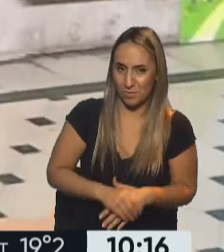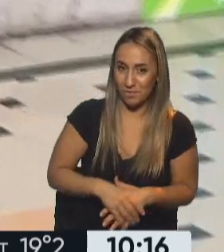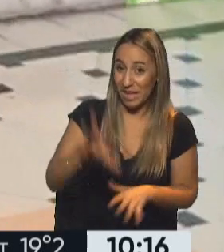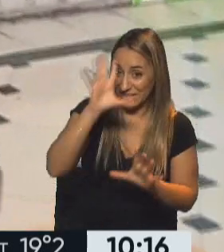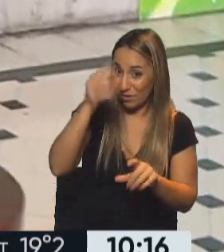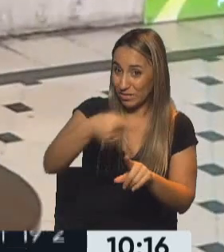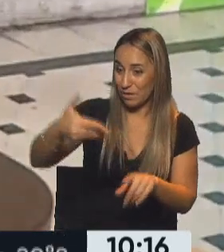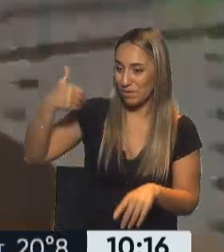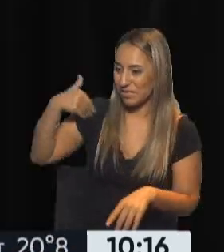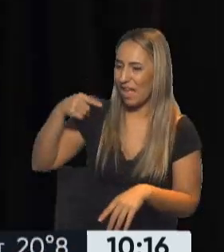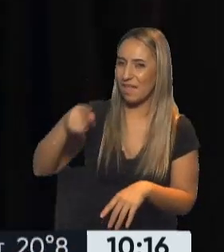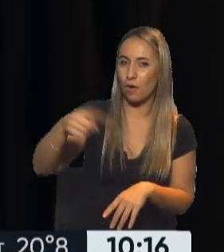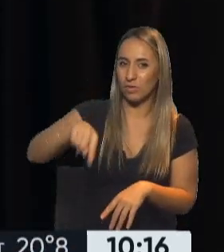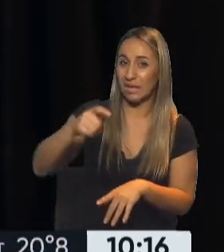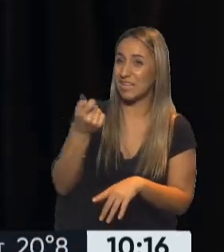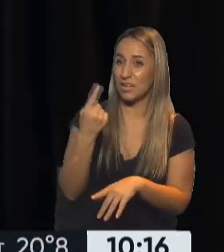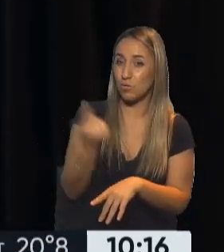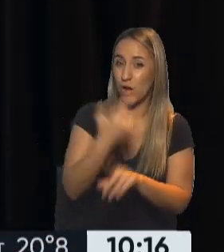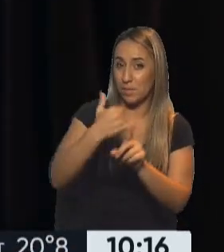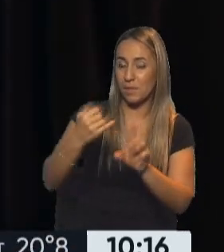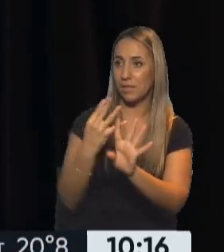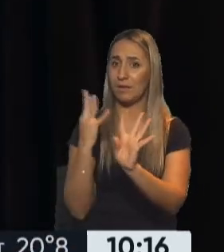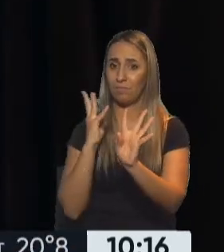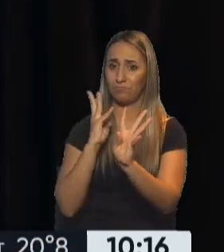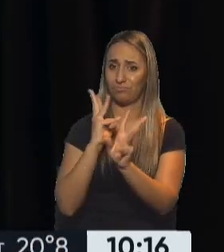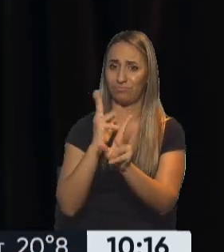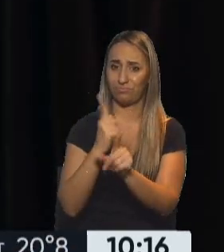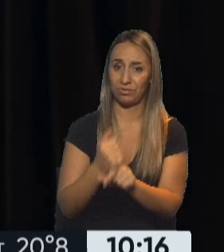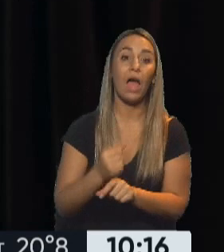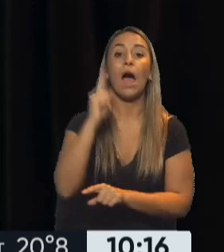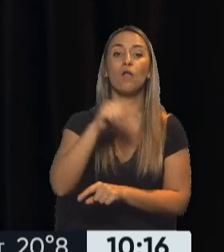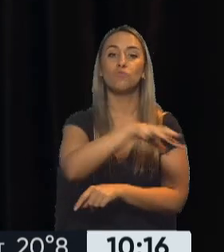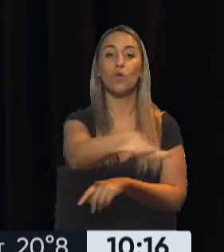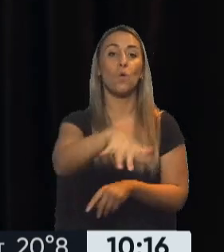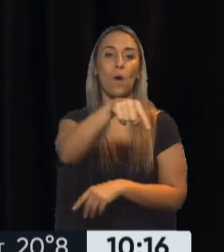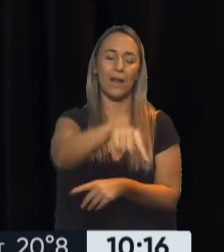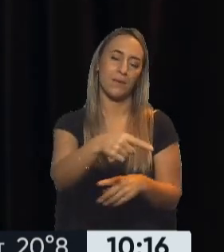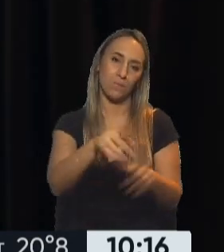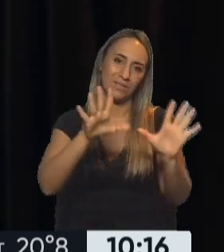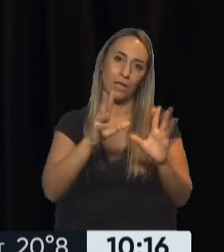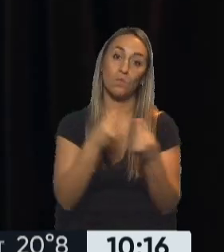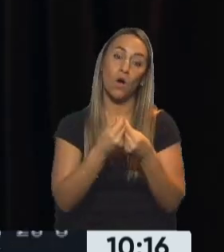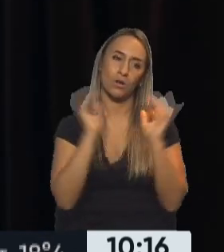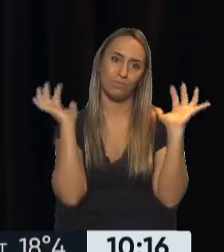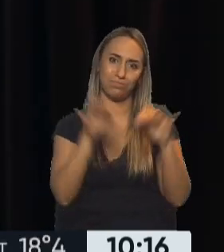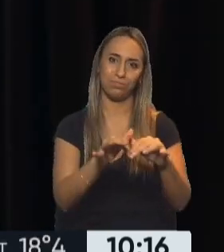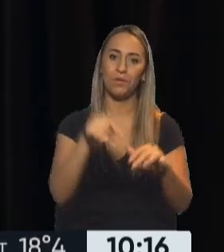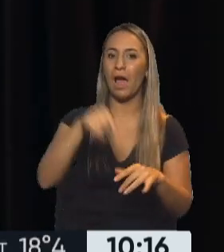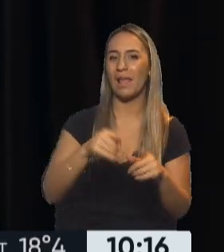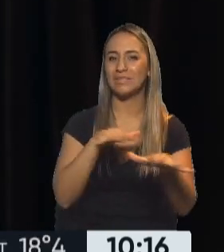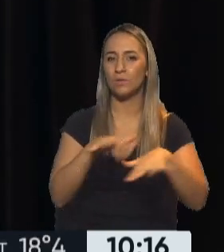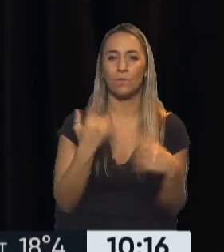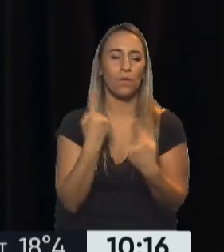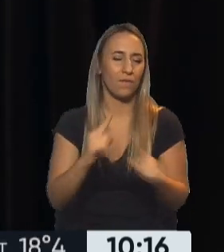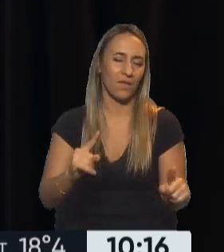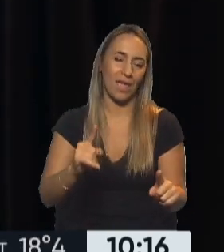con buena parte de ustedes, una hora y media de cola. Obviamente en algunos lugares, como siempre, se puede juntar gente, pero ya no son las condiciones sanitarias que